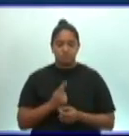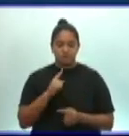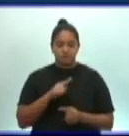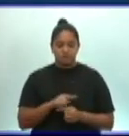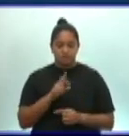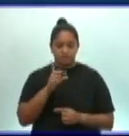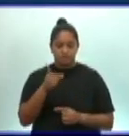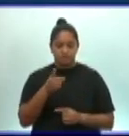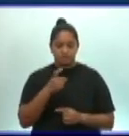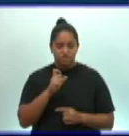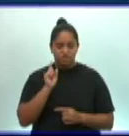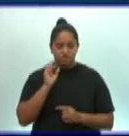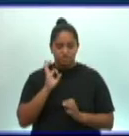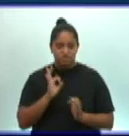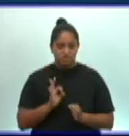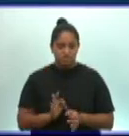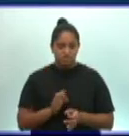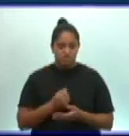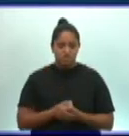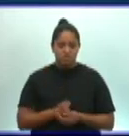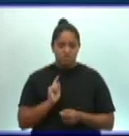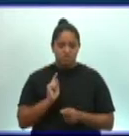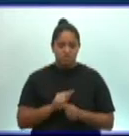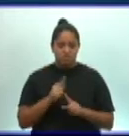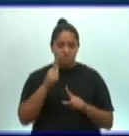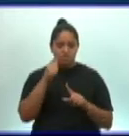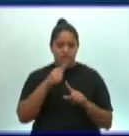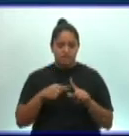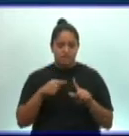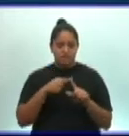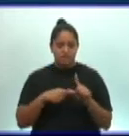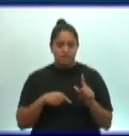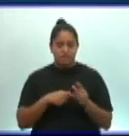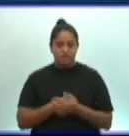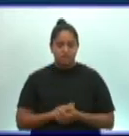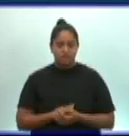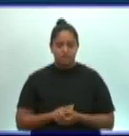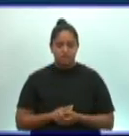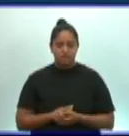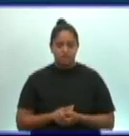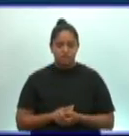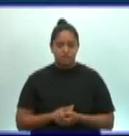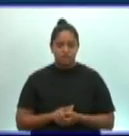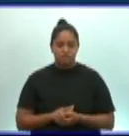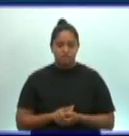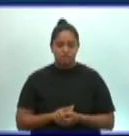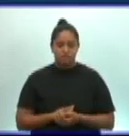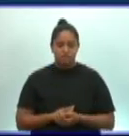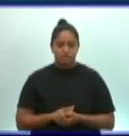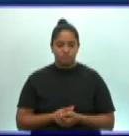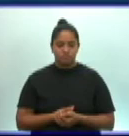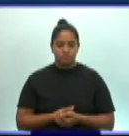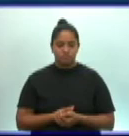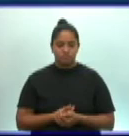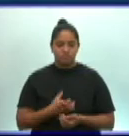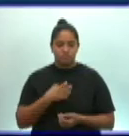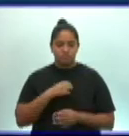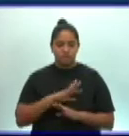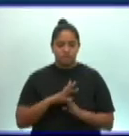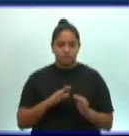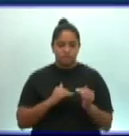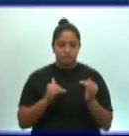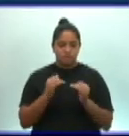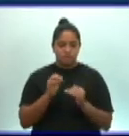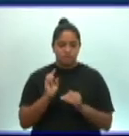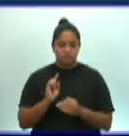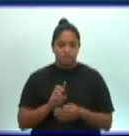por supuesto son las mismas. Vamos entonces a simplificar una que tengo aquí con las dos que tengo, porque tengo esta elevada al cuadrado. Y el seno